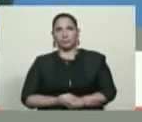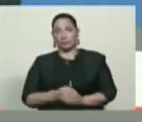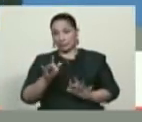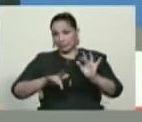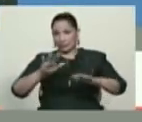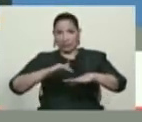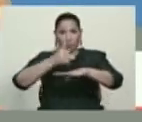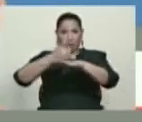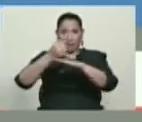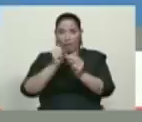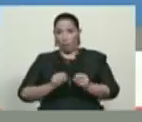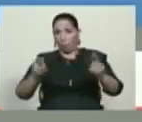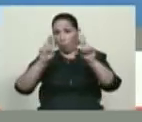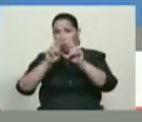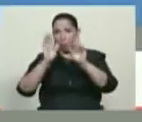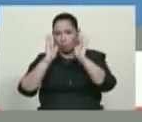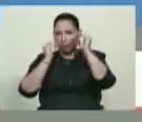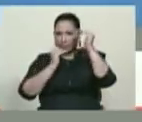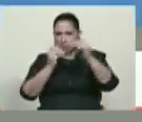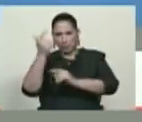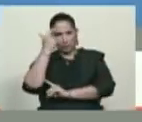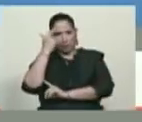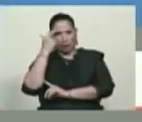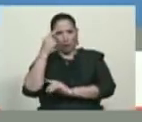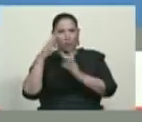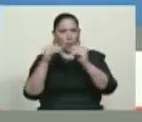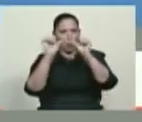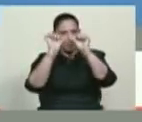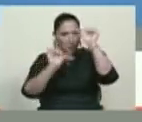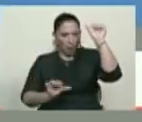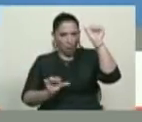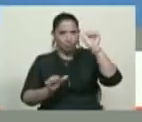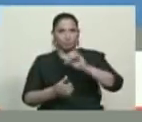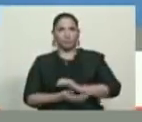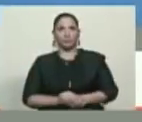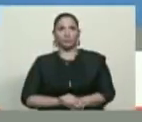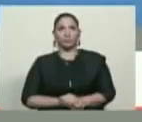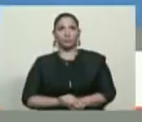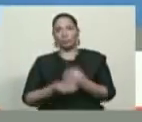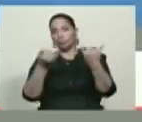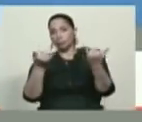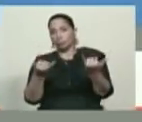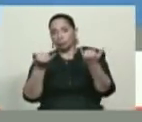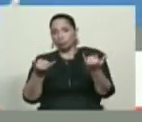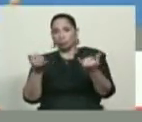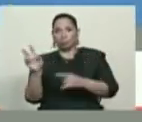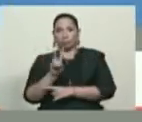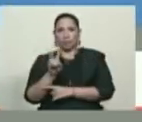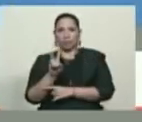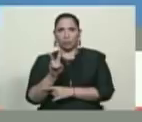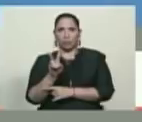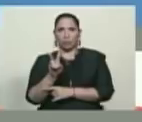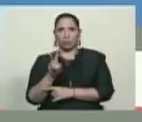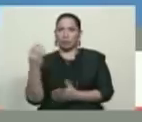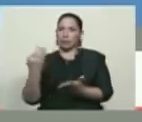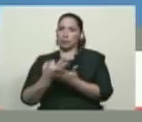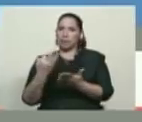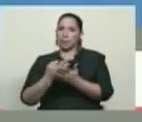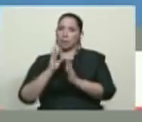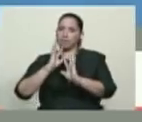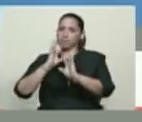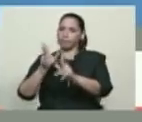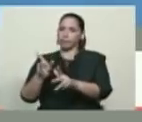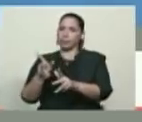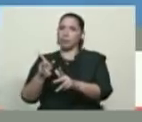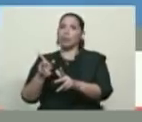general está atento y está al tanto de la realidad venezolana y siempre ha manifestado